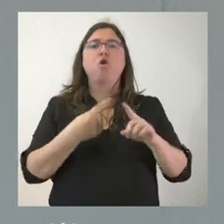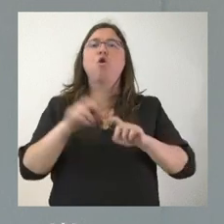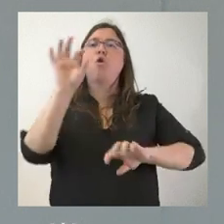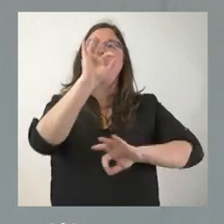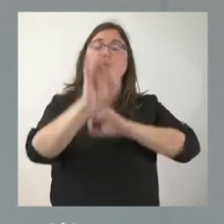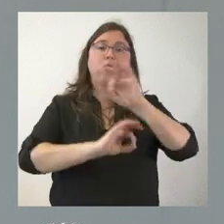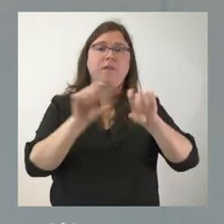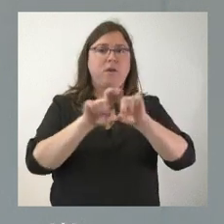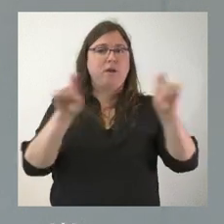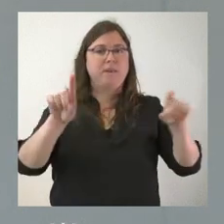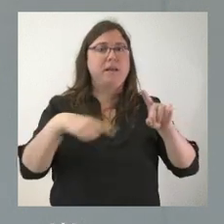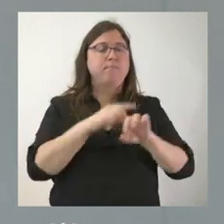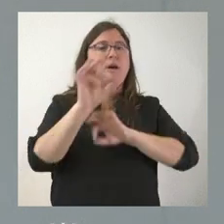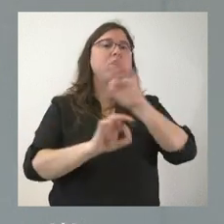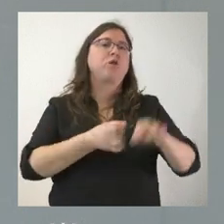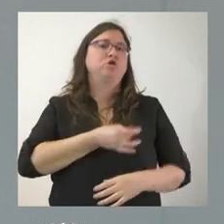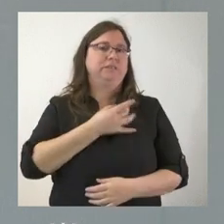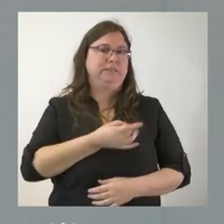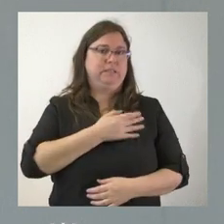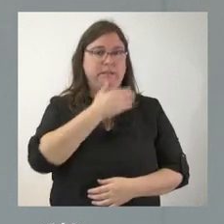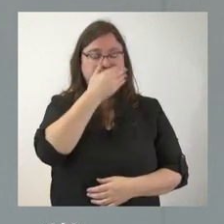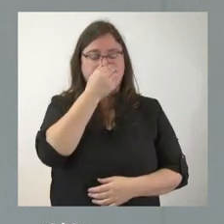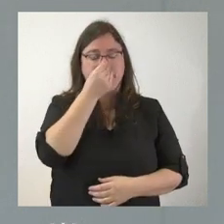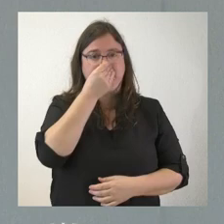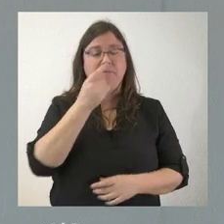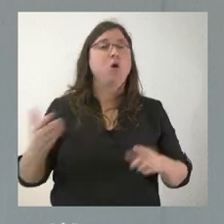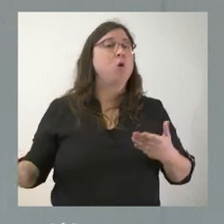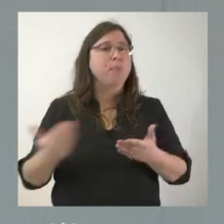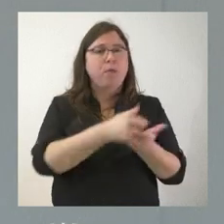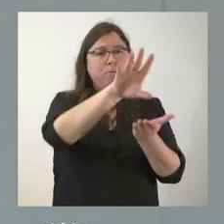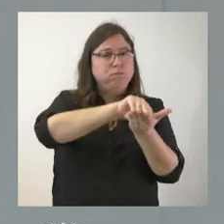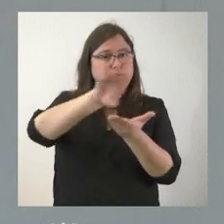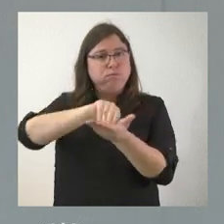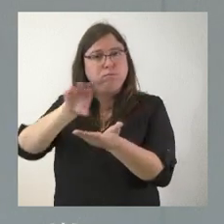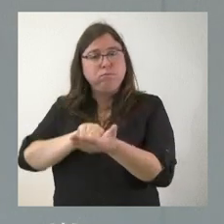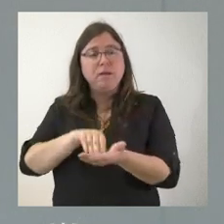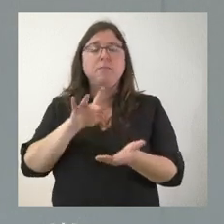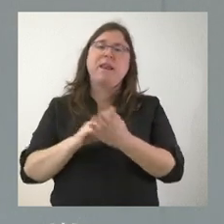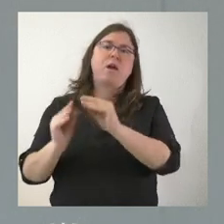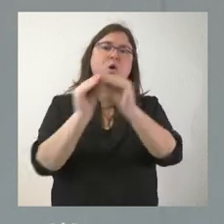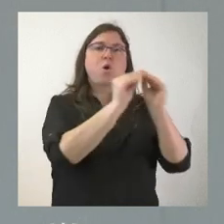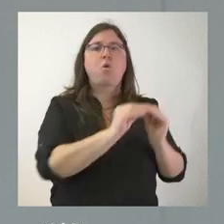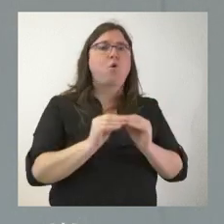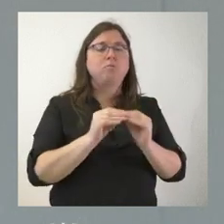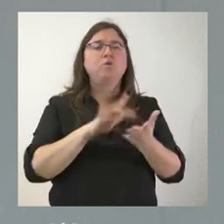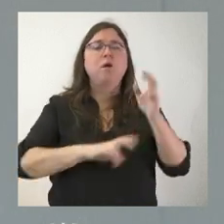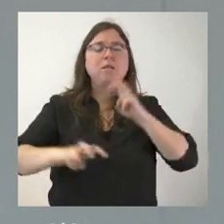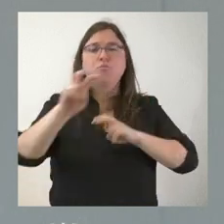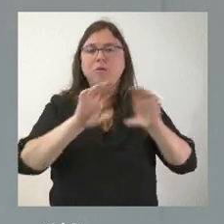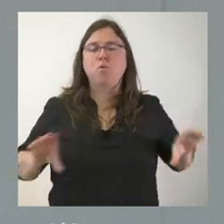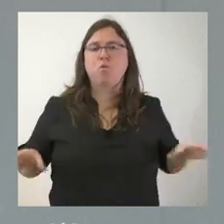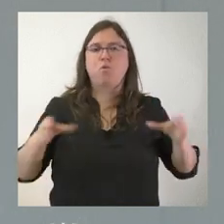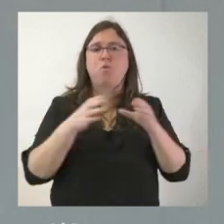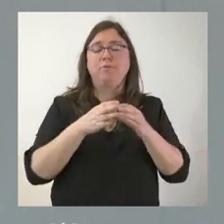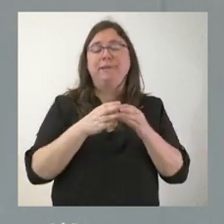empresariales y con las organizaciones sindicales iremos recogiendo también toda esa información unir una posición común buscaremos tener una posición de comunidad y